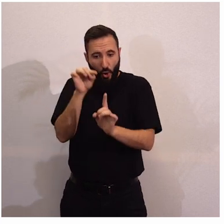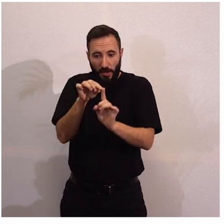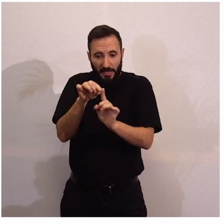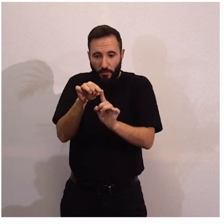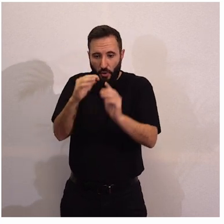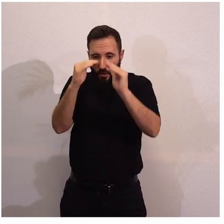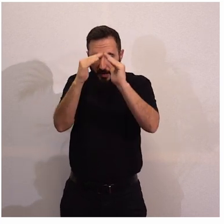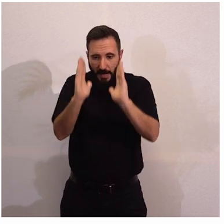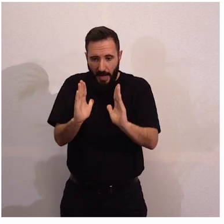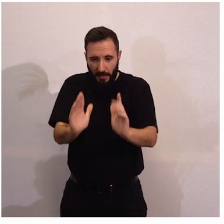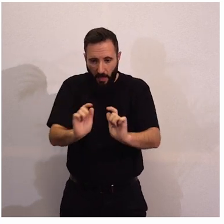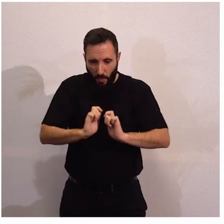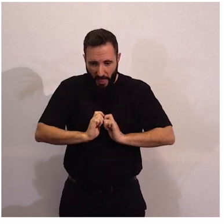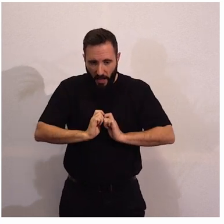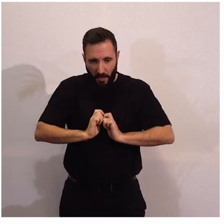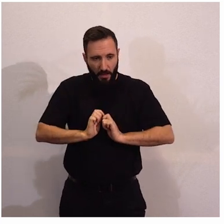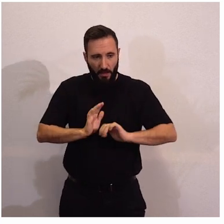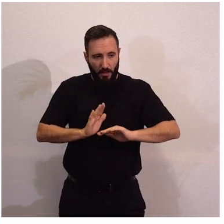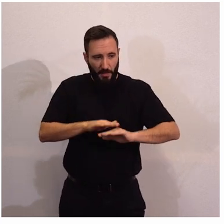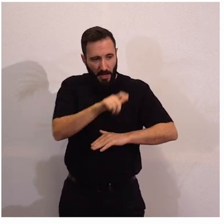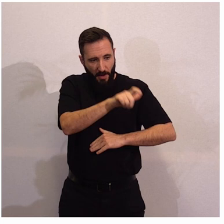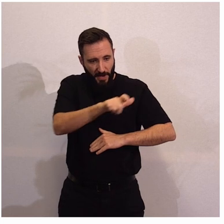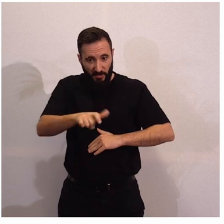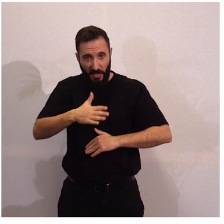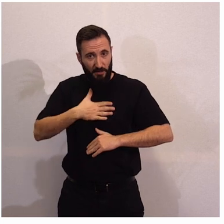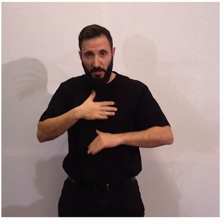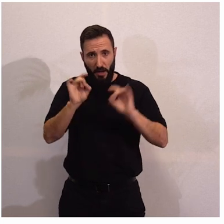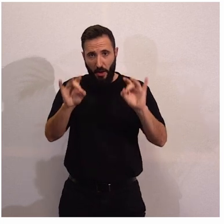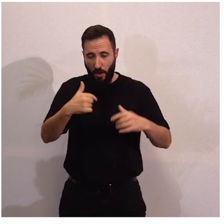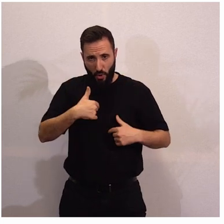una casa a personas como yo.